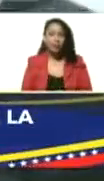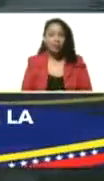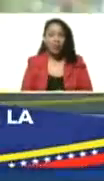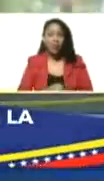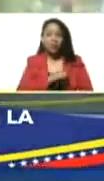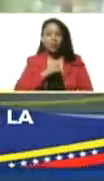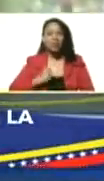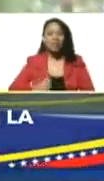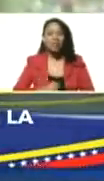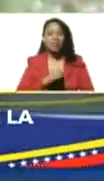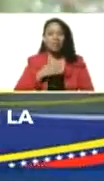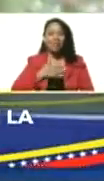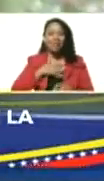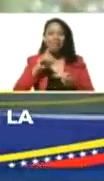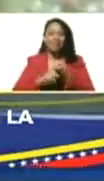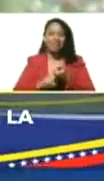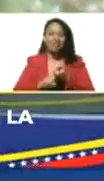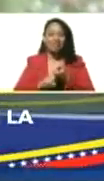¡Super Cilita!